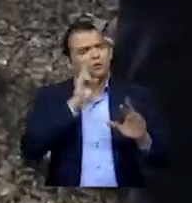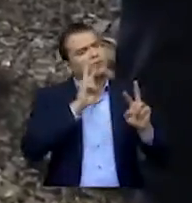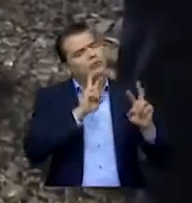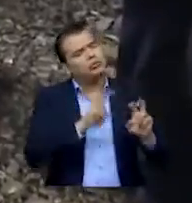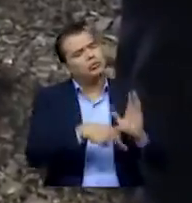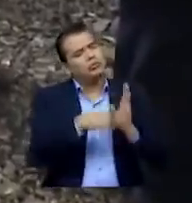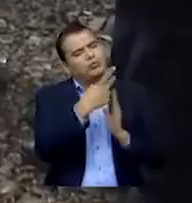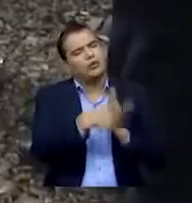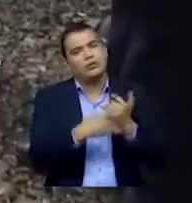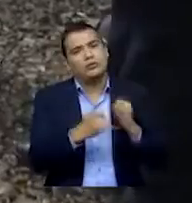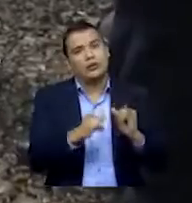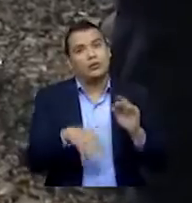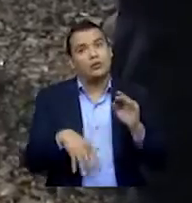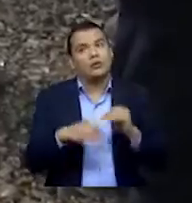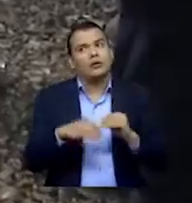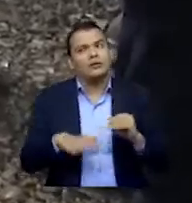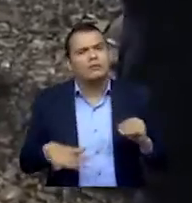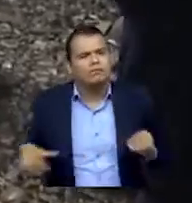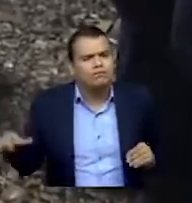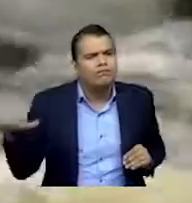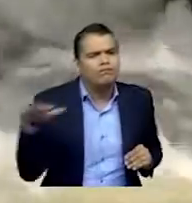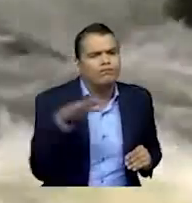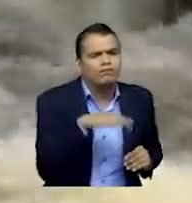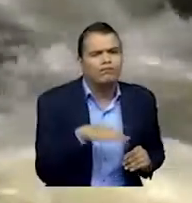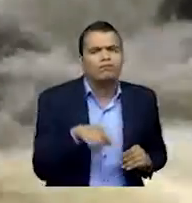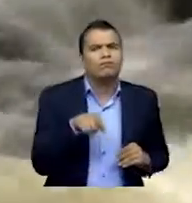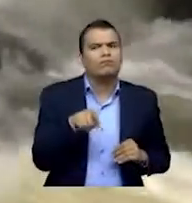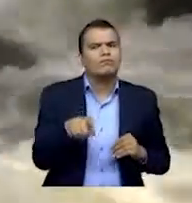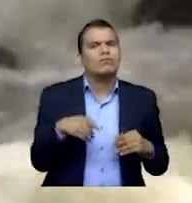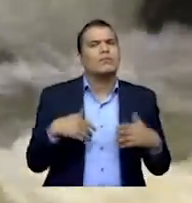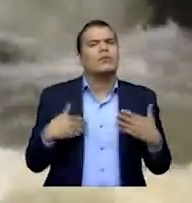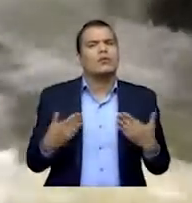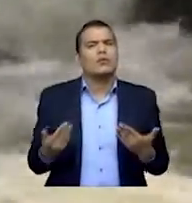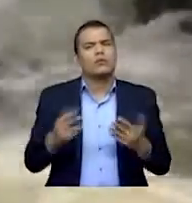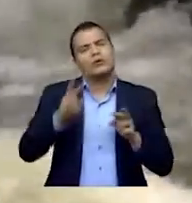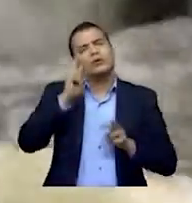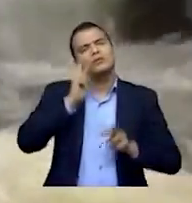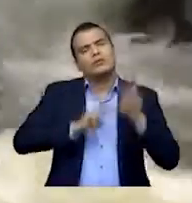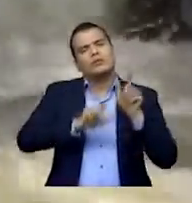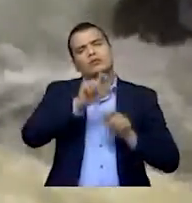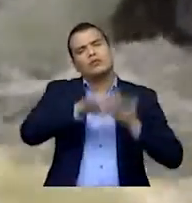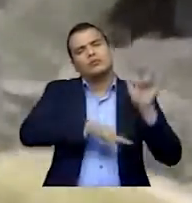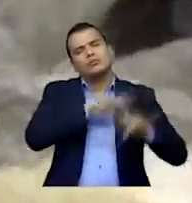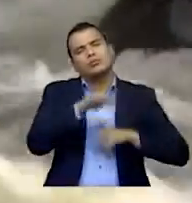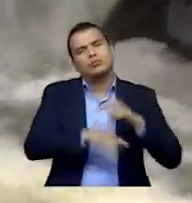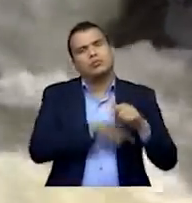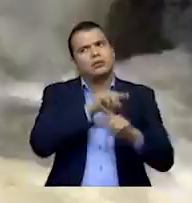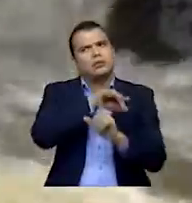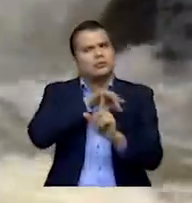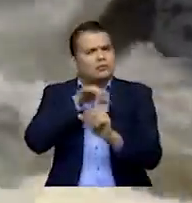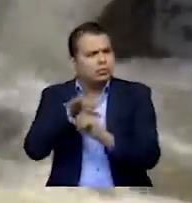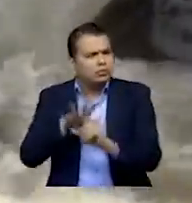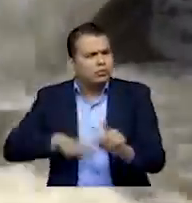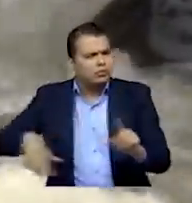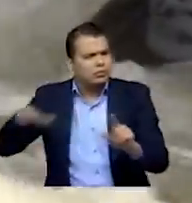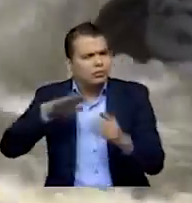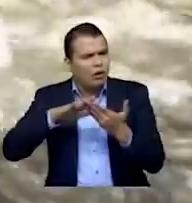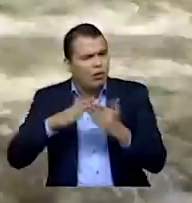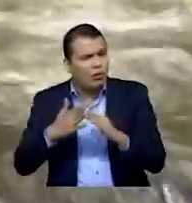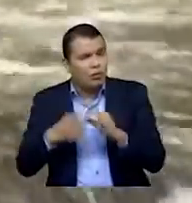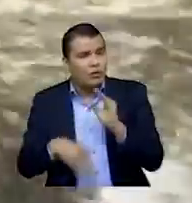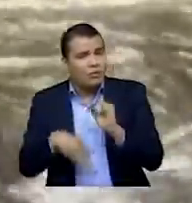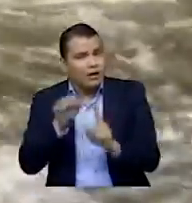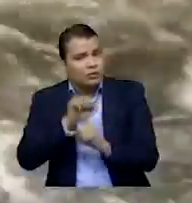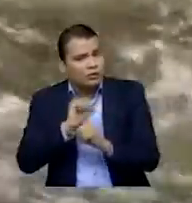también van a hacerlo en un análisis de cómo es la afectación del ecoturismo en la zona pero también vamos a crear un programa de turismo